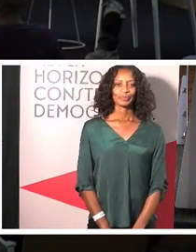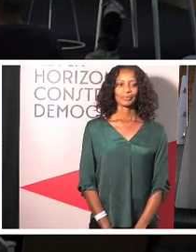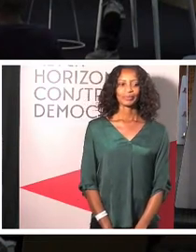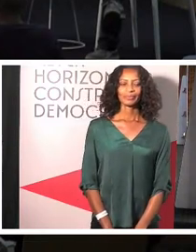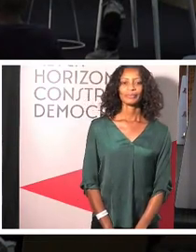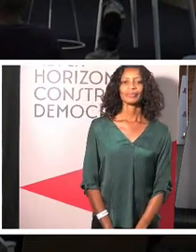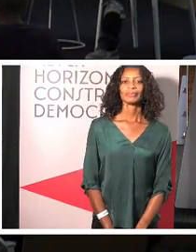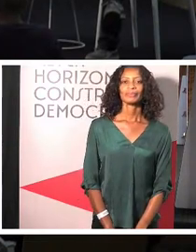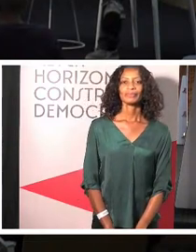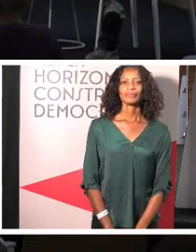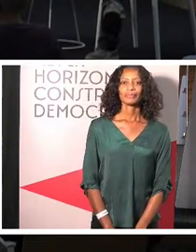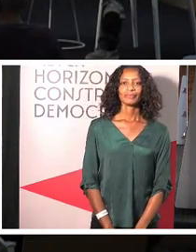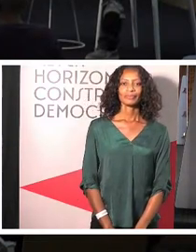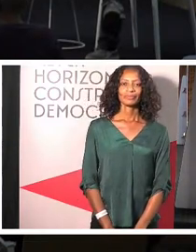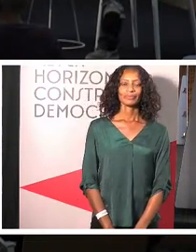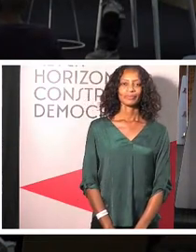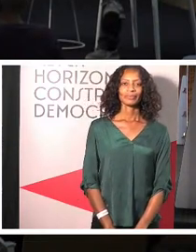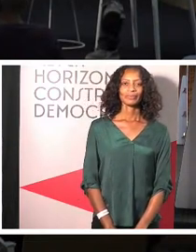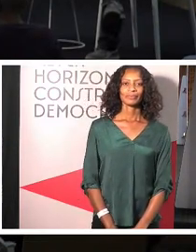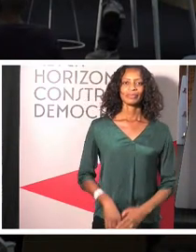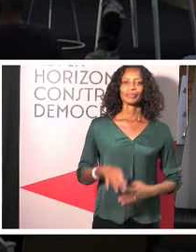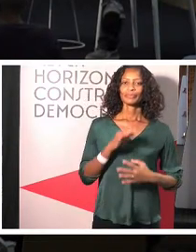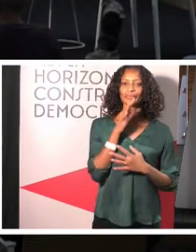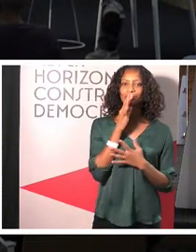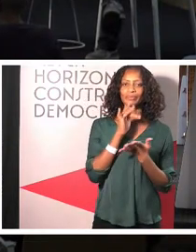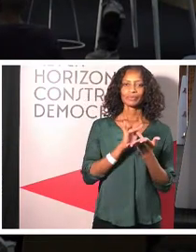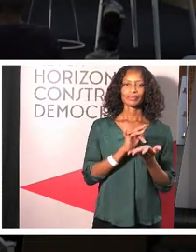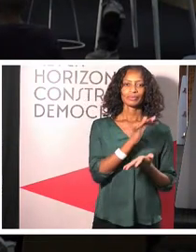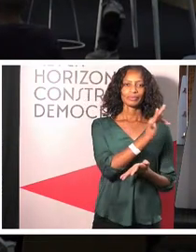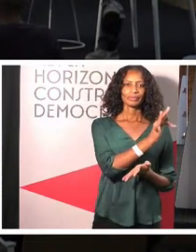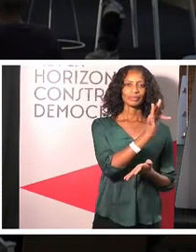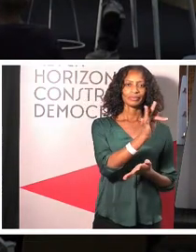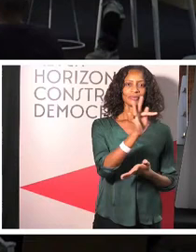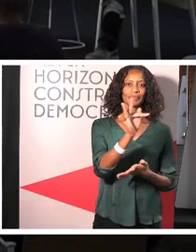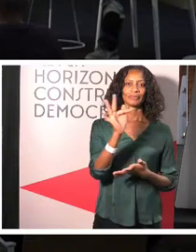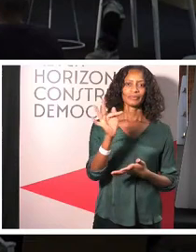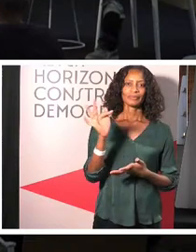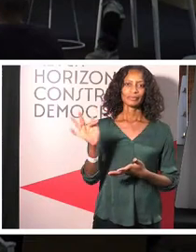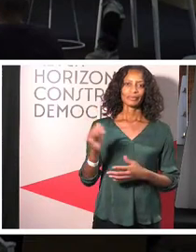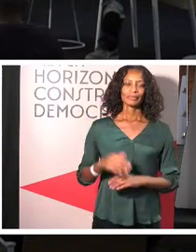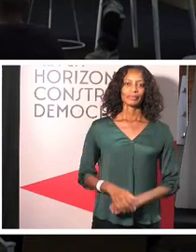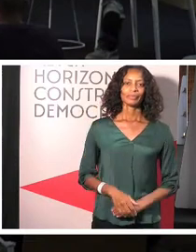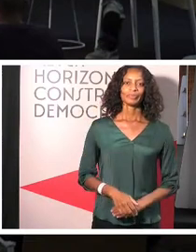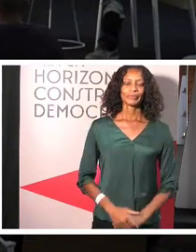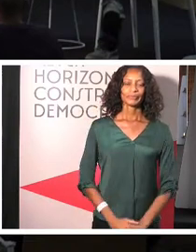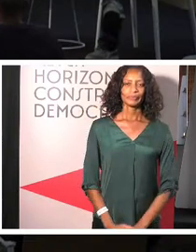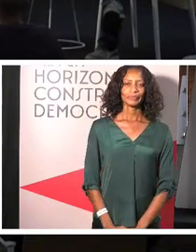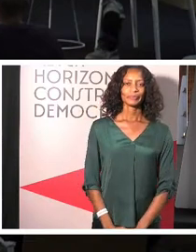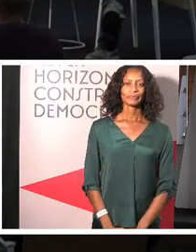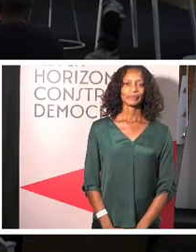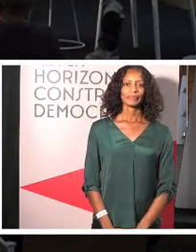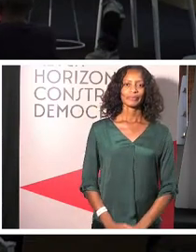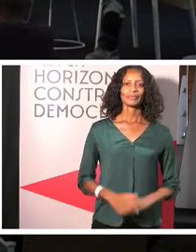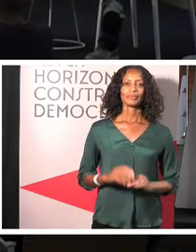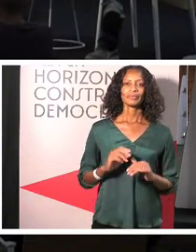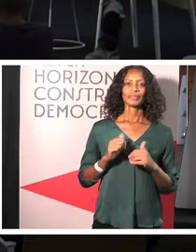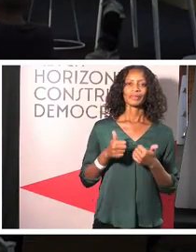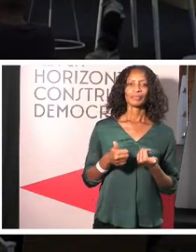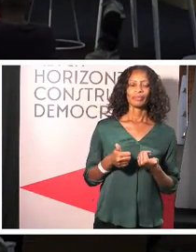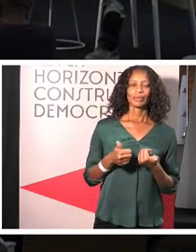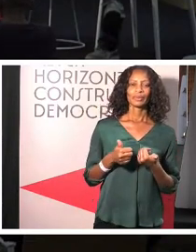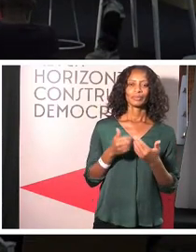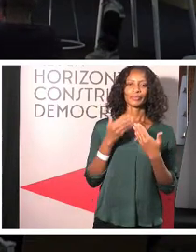yo. Sigue mayor, Karim, Nuri y Roberto. Ah, pues perdón. Empezamos. Muchas